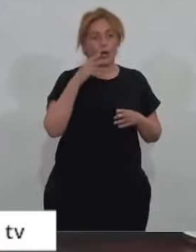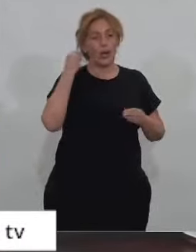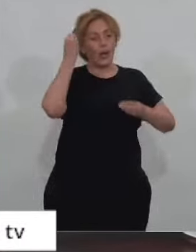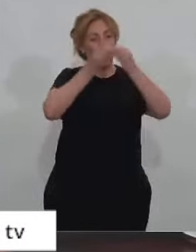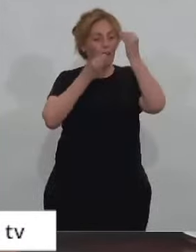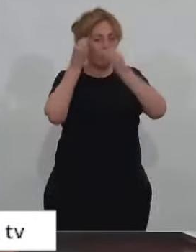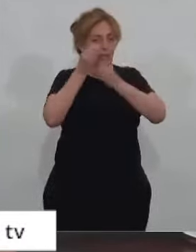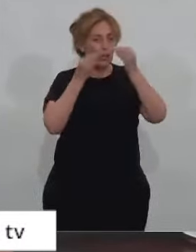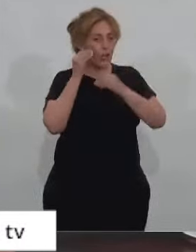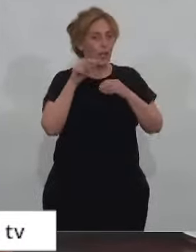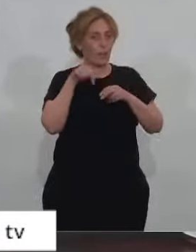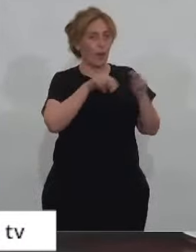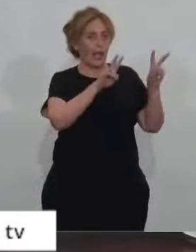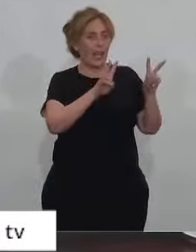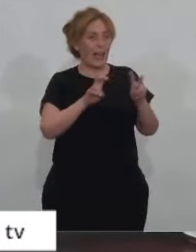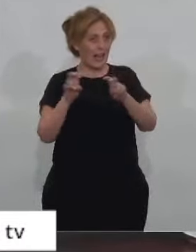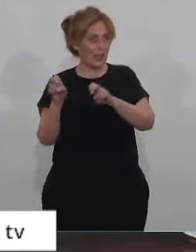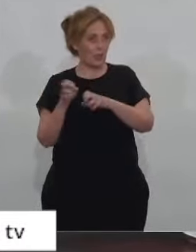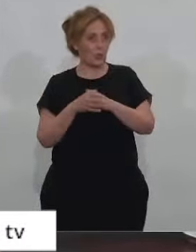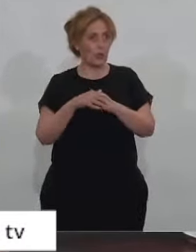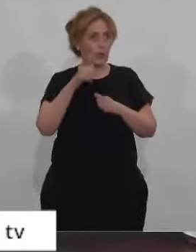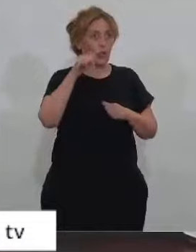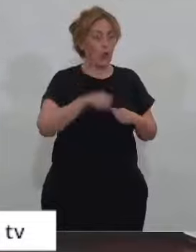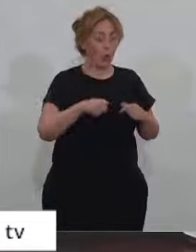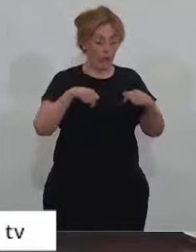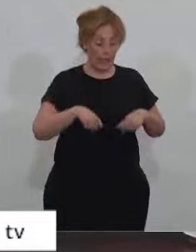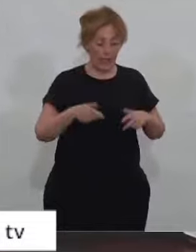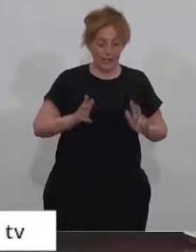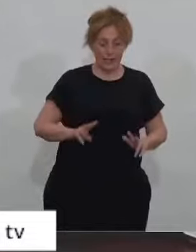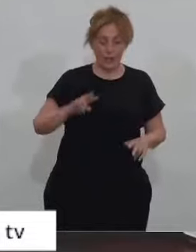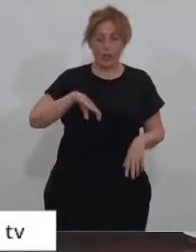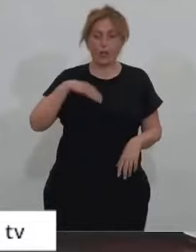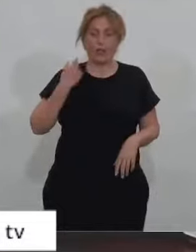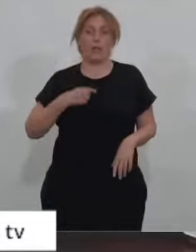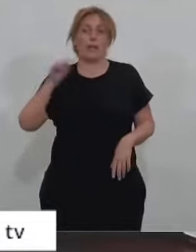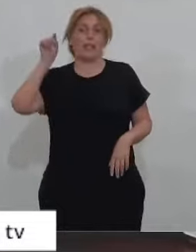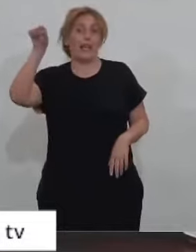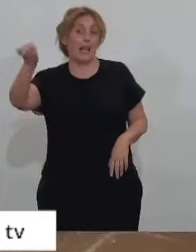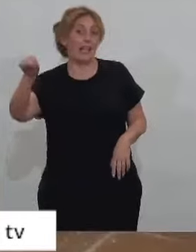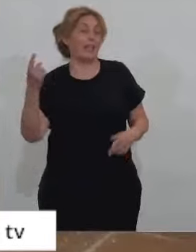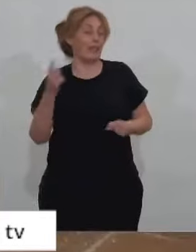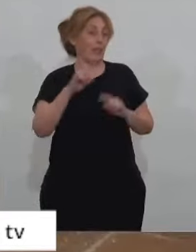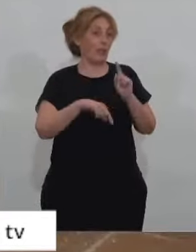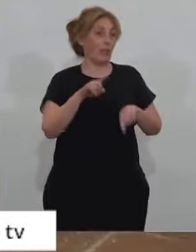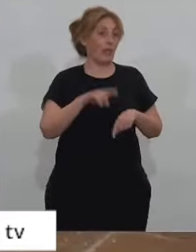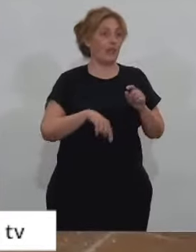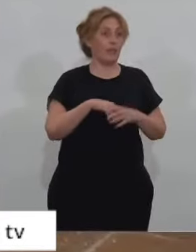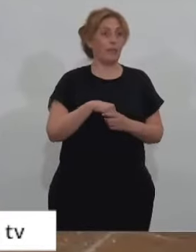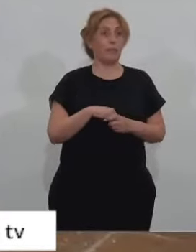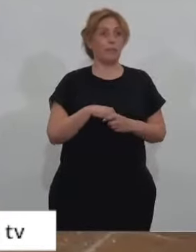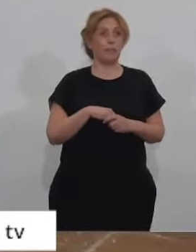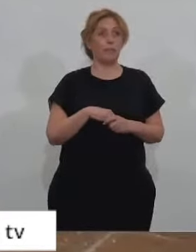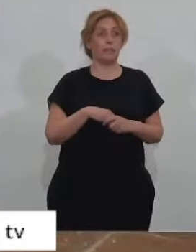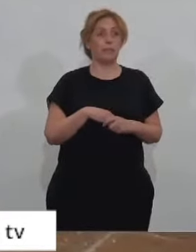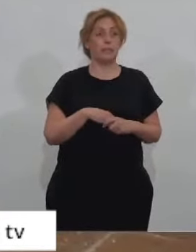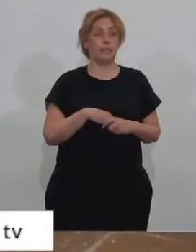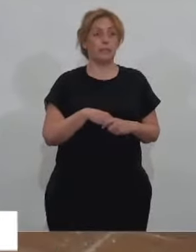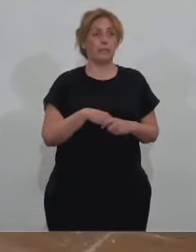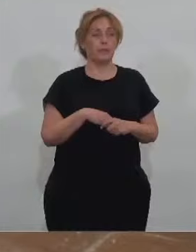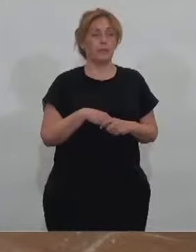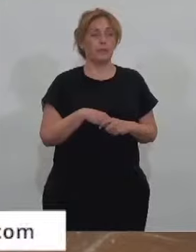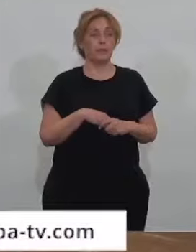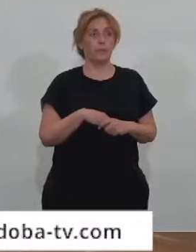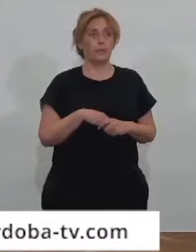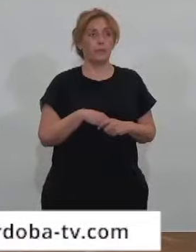aquí y mañana estamos allí. También una cuestión importante. Parece ser que con este decreto, o en lo que